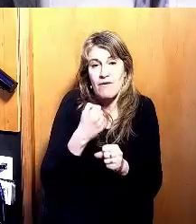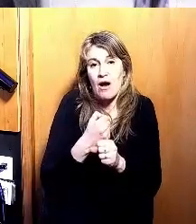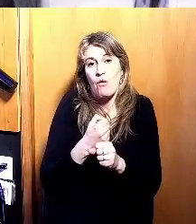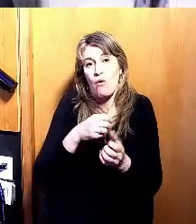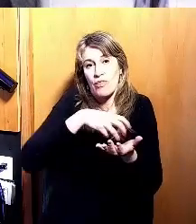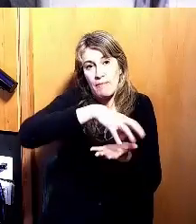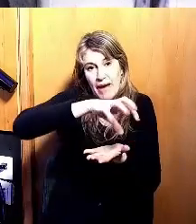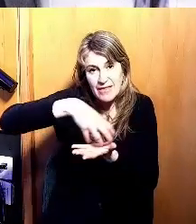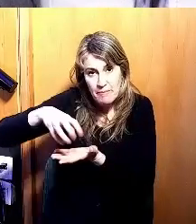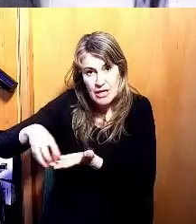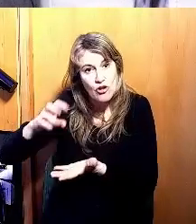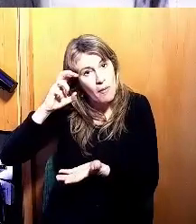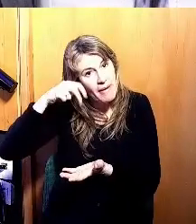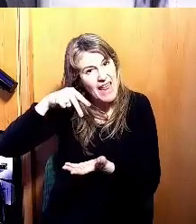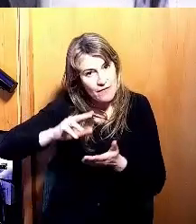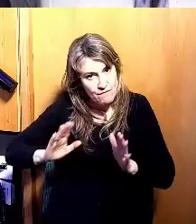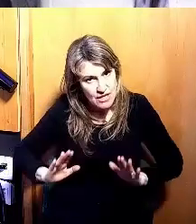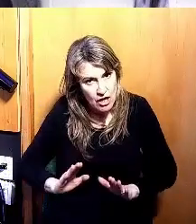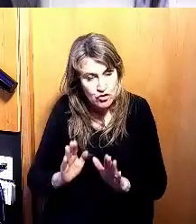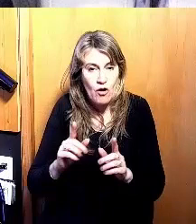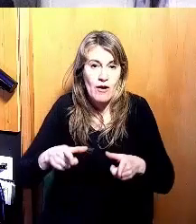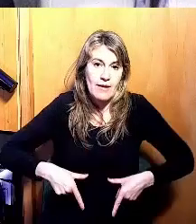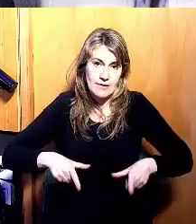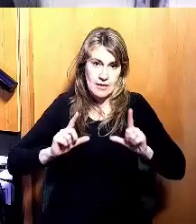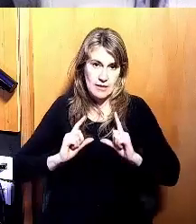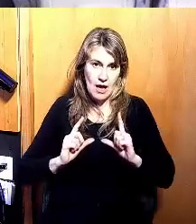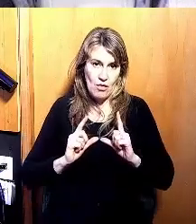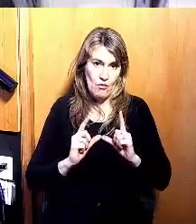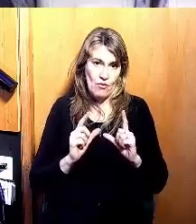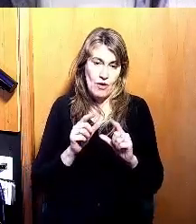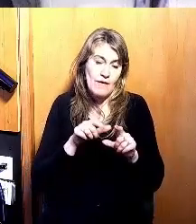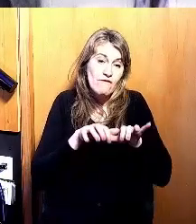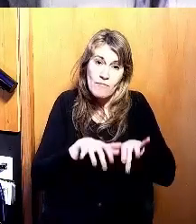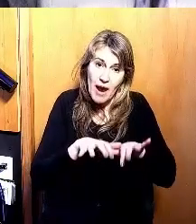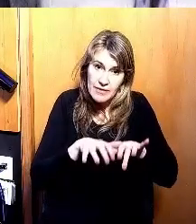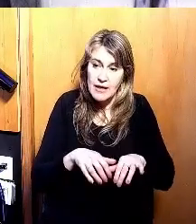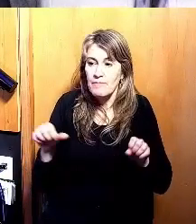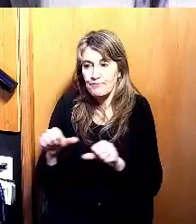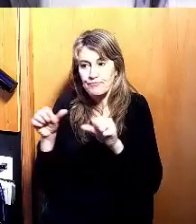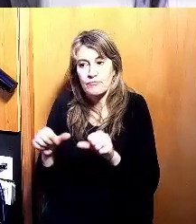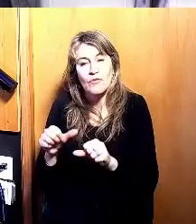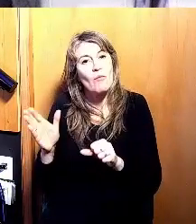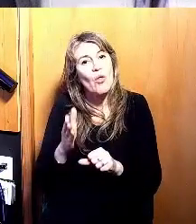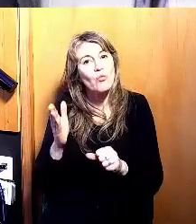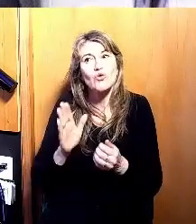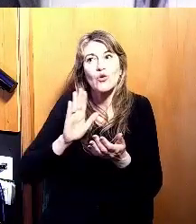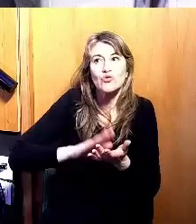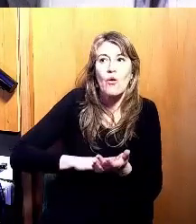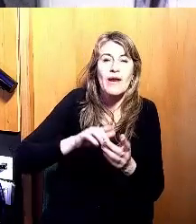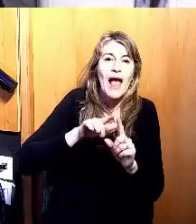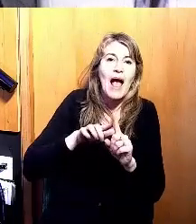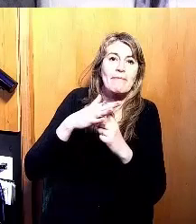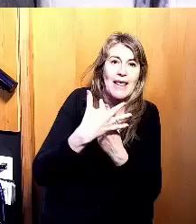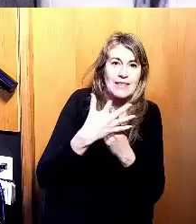Planificación, soy ingeniero agrimensor y licenciado en informática y estuve en la producción de un observatorio de datos ambientales.